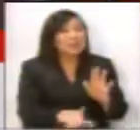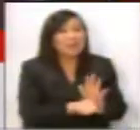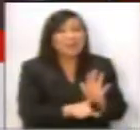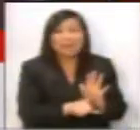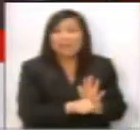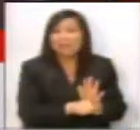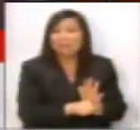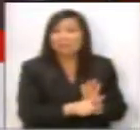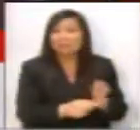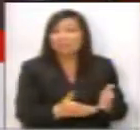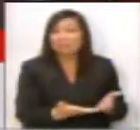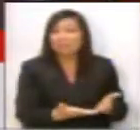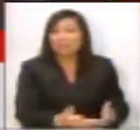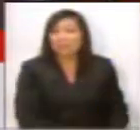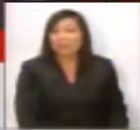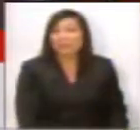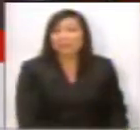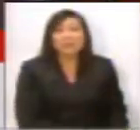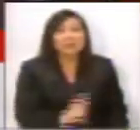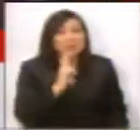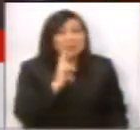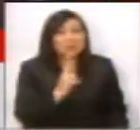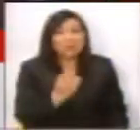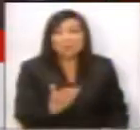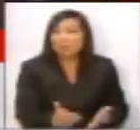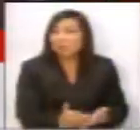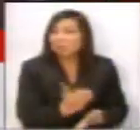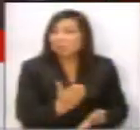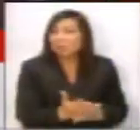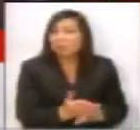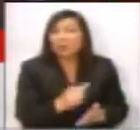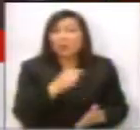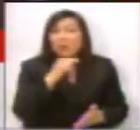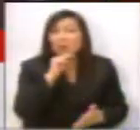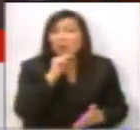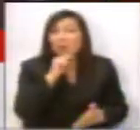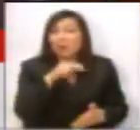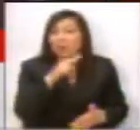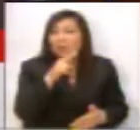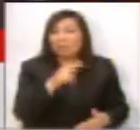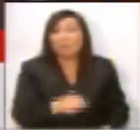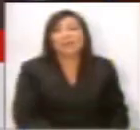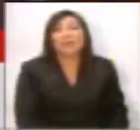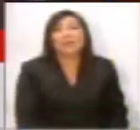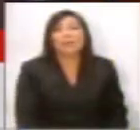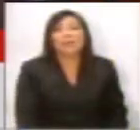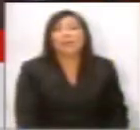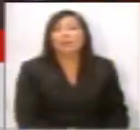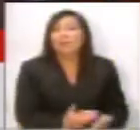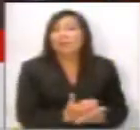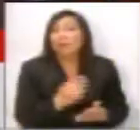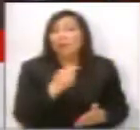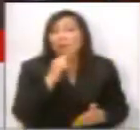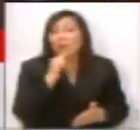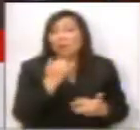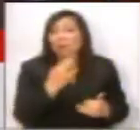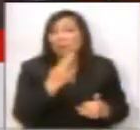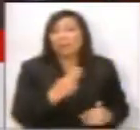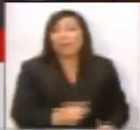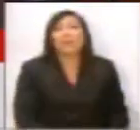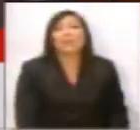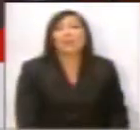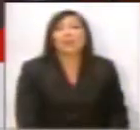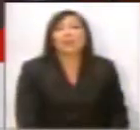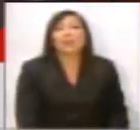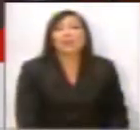no está resolviendo el problema de las mujeres en el Perú. Y el problema de las mujeres en el Perú,